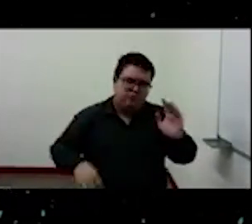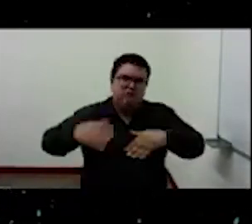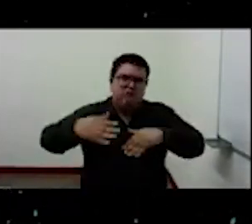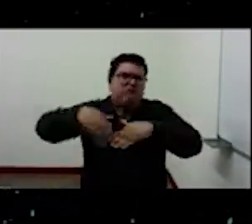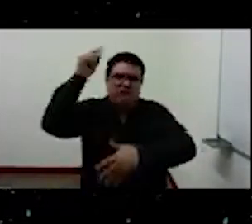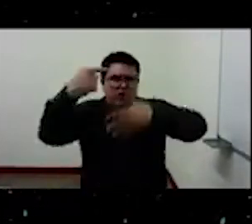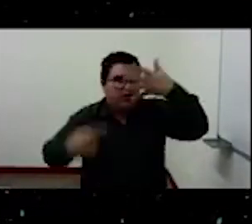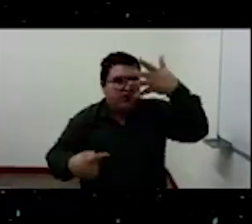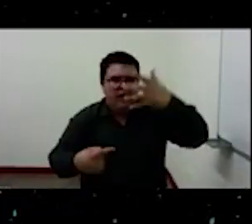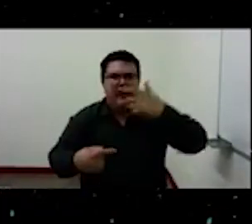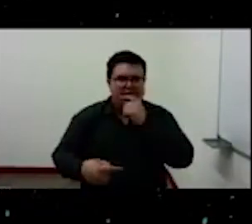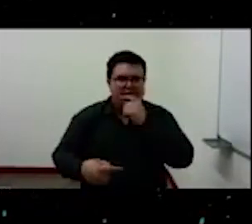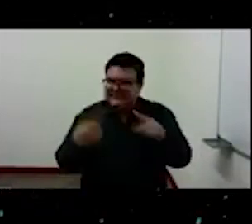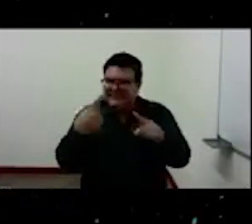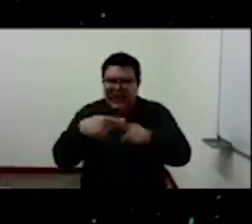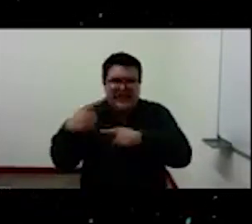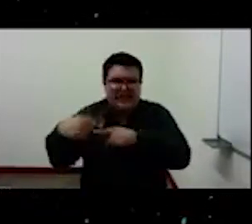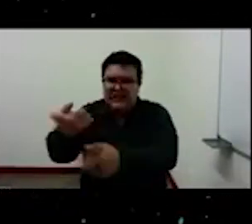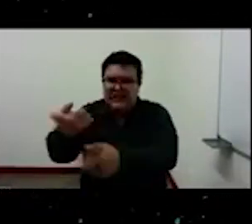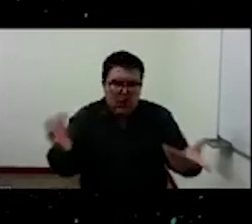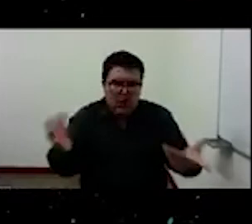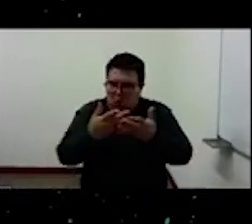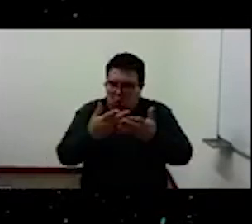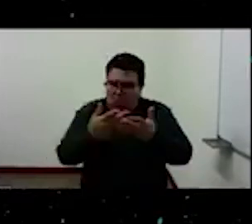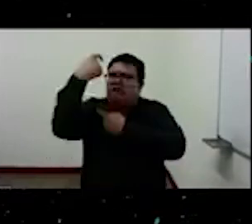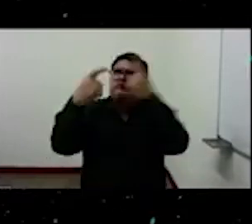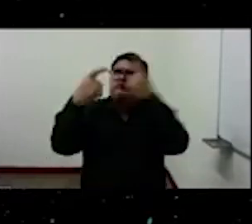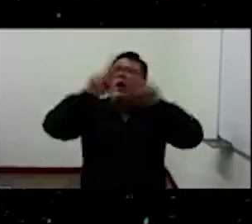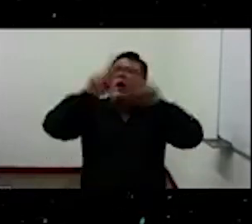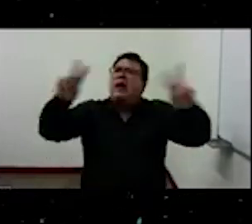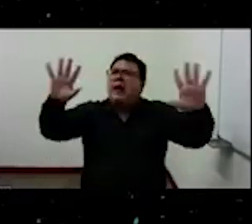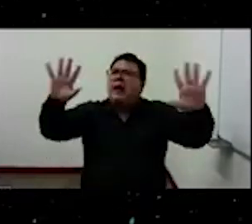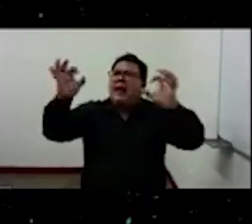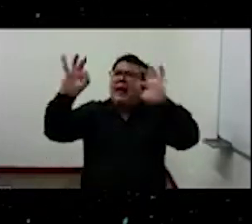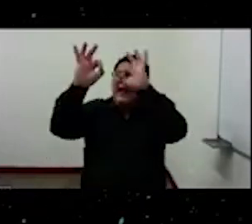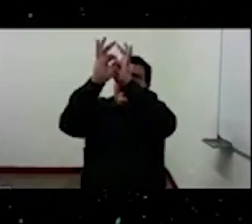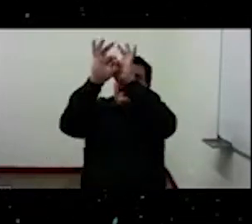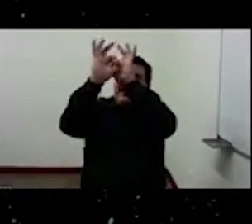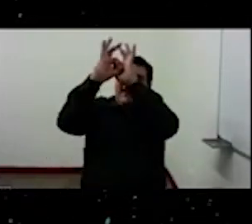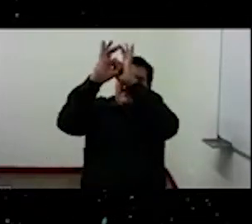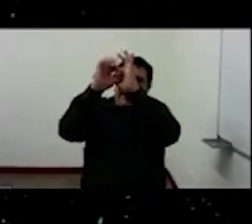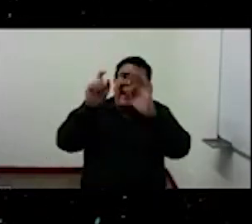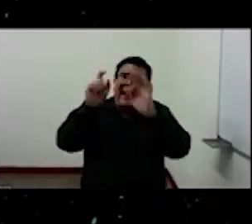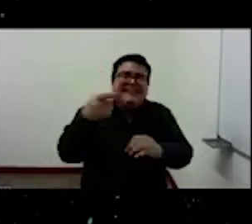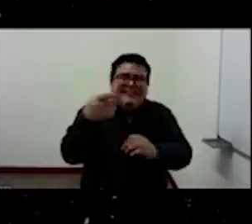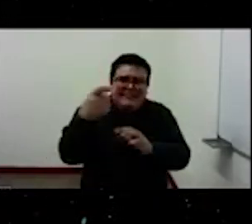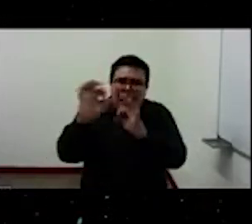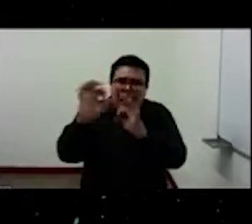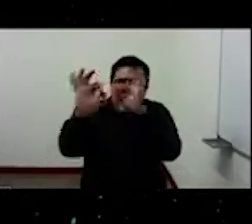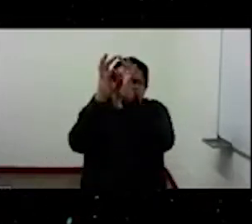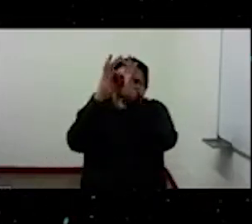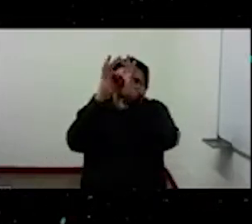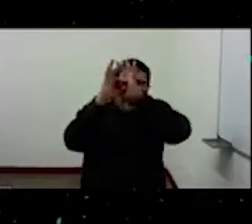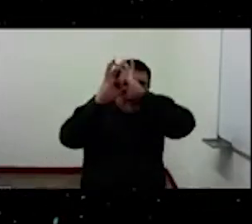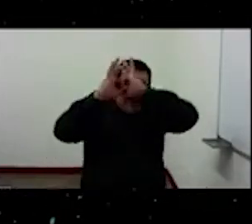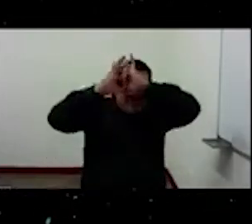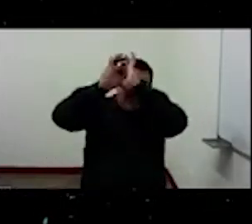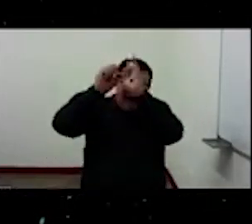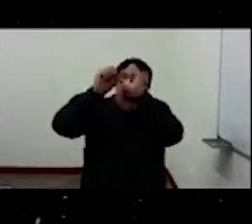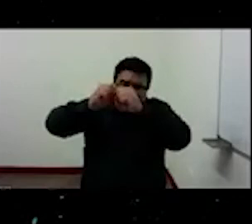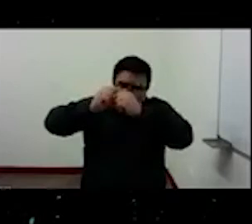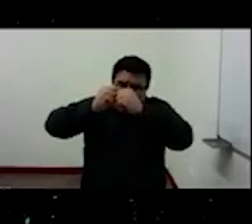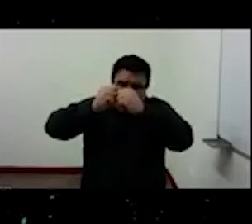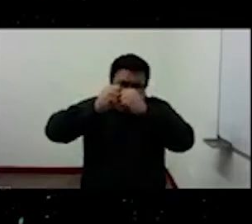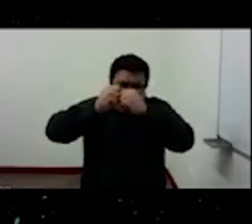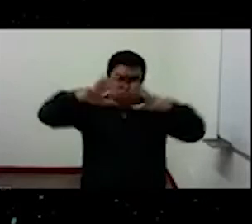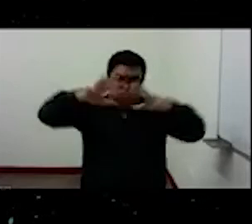todo lo apolíneo que ustedes quieran concentrado en un microscópico punto gris. Pero todo eso tiene que estallar en 1000